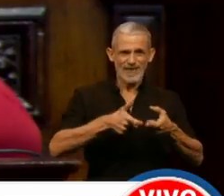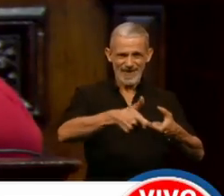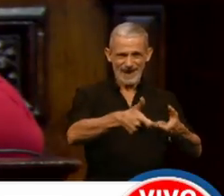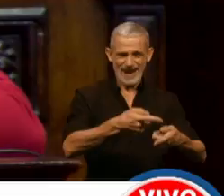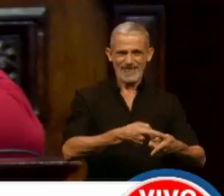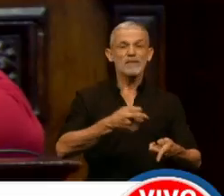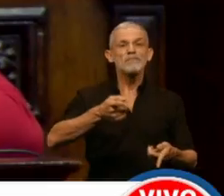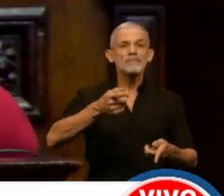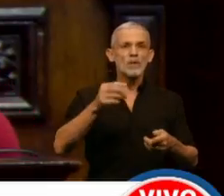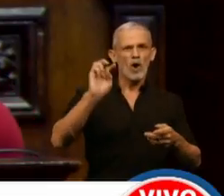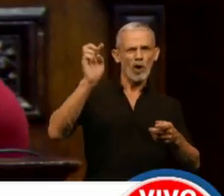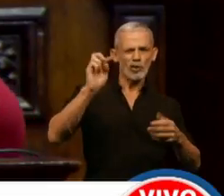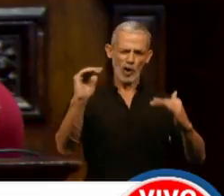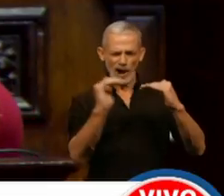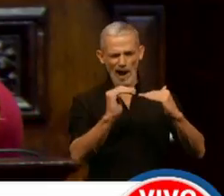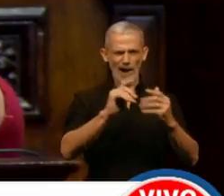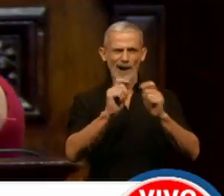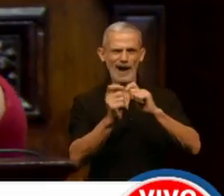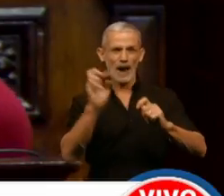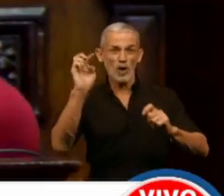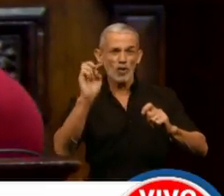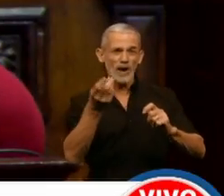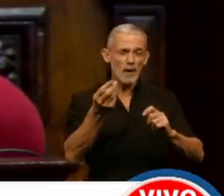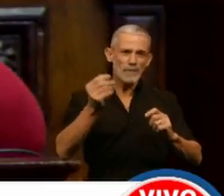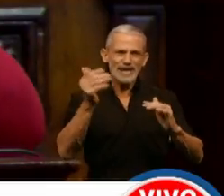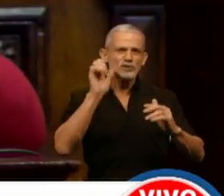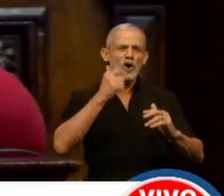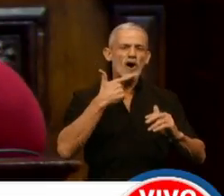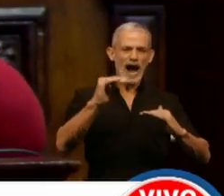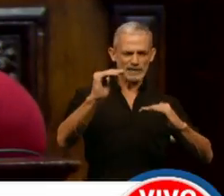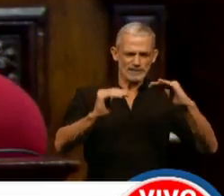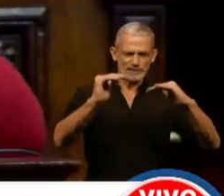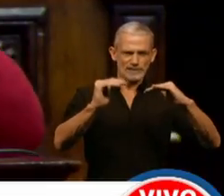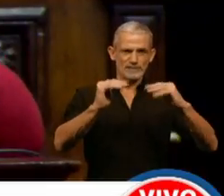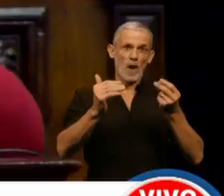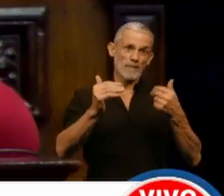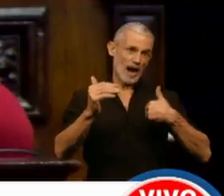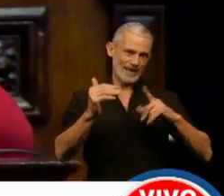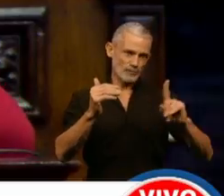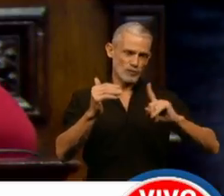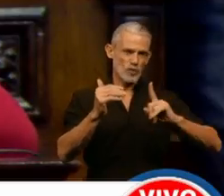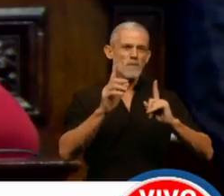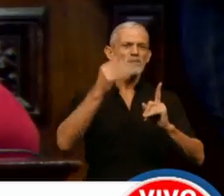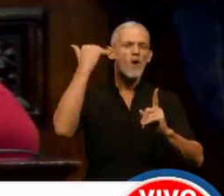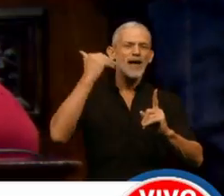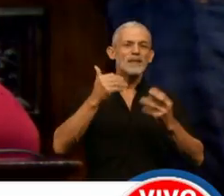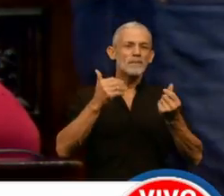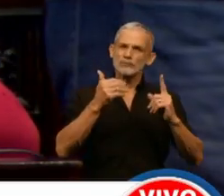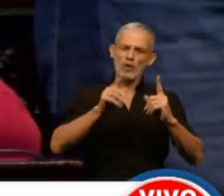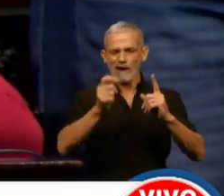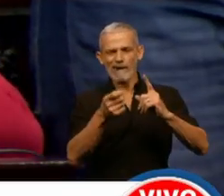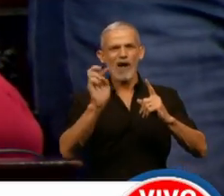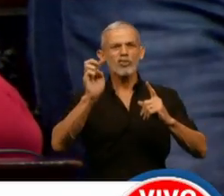al dólar izar las tarifas descalzar la moneda básicamente de lo que eran las tarifas en pesos